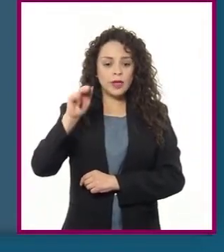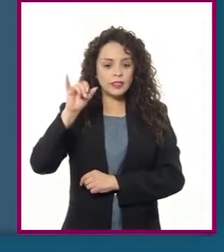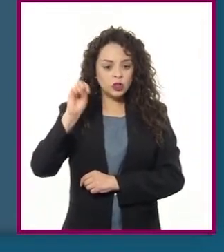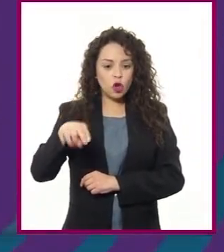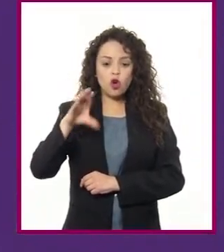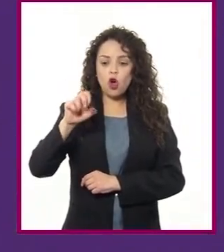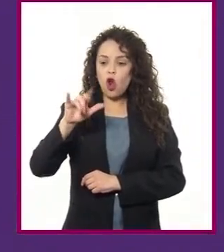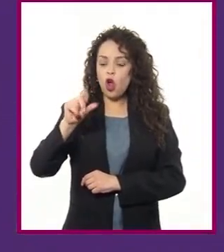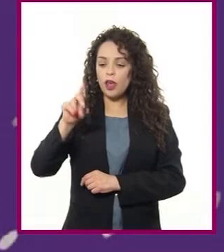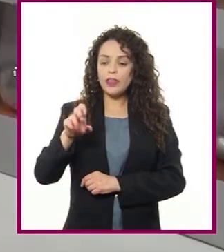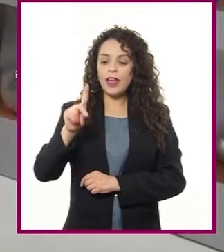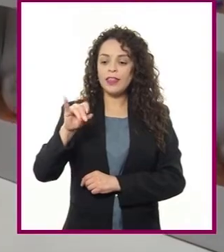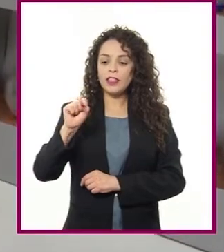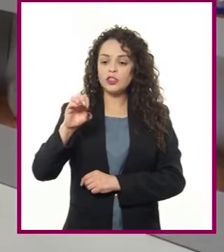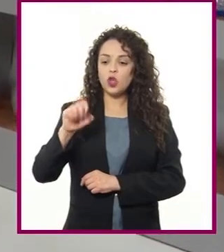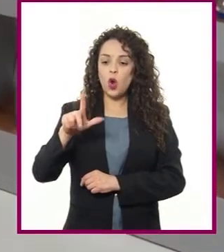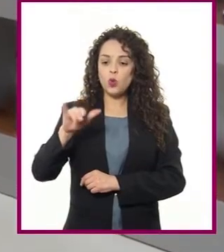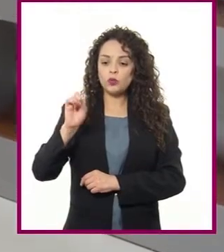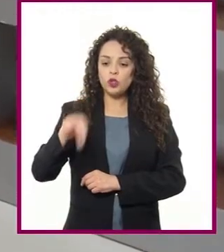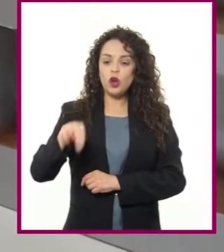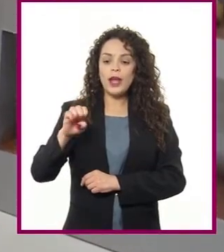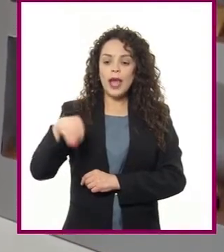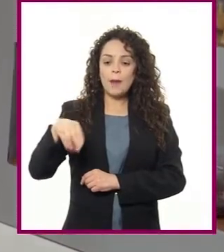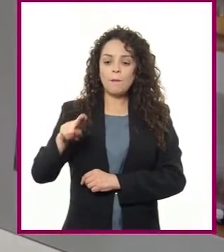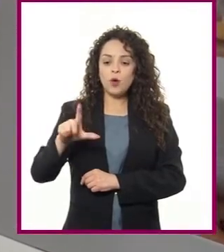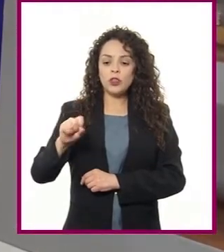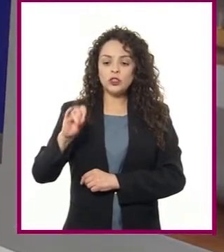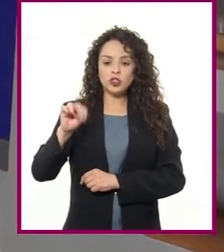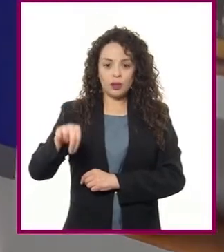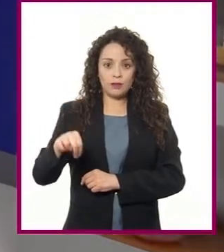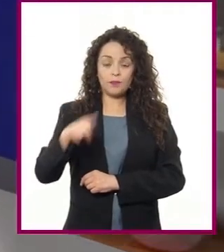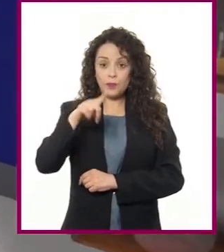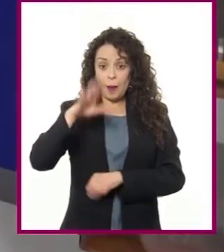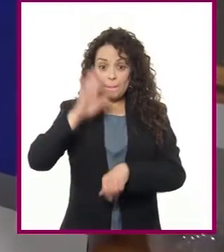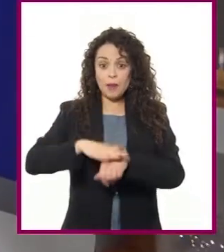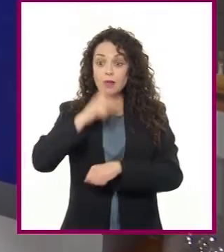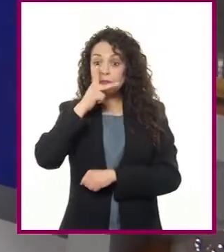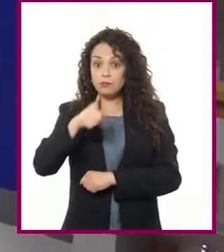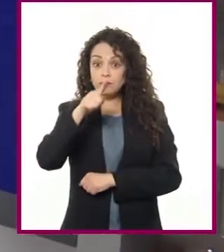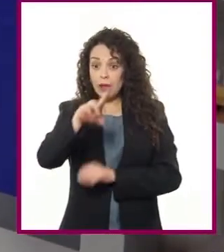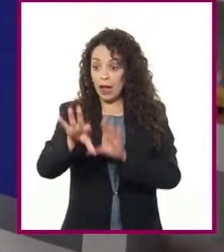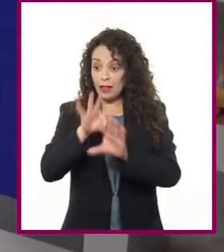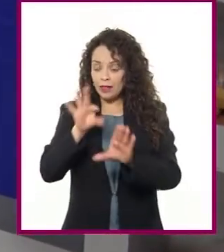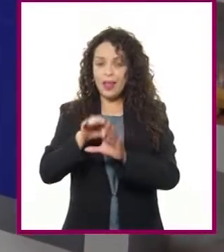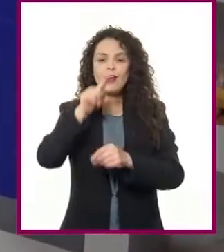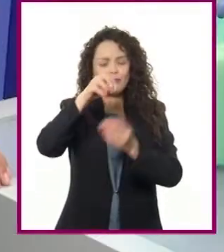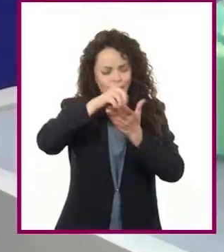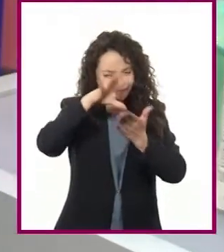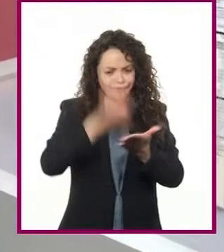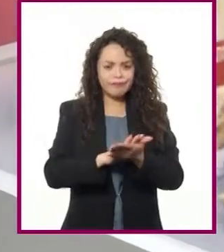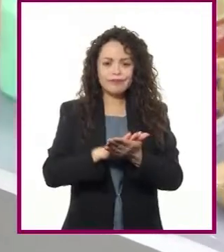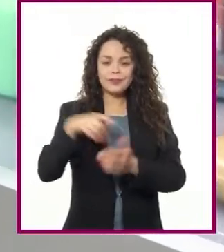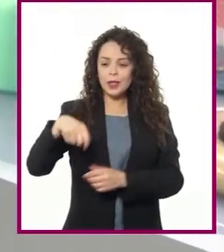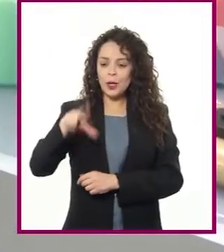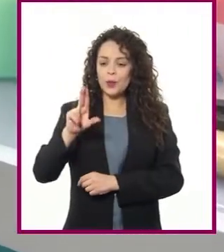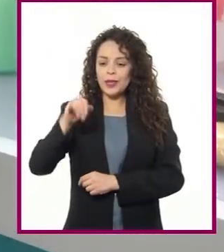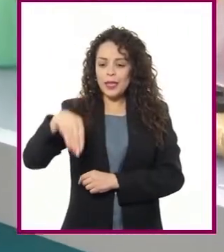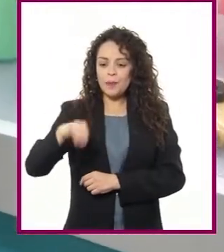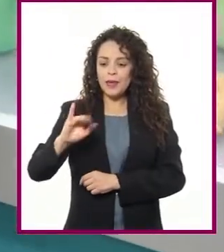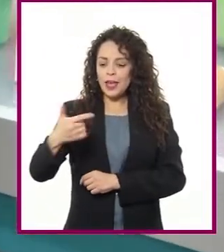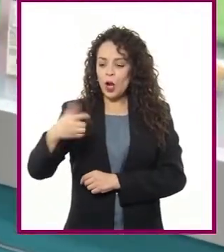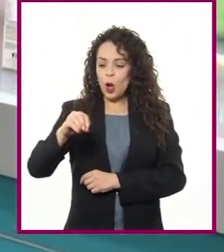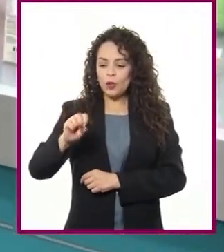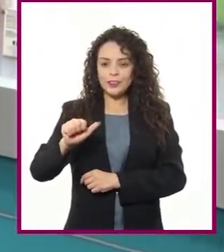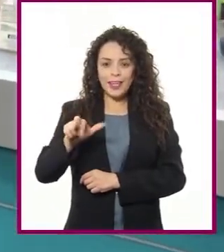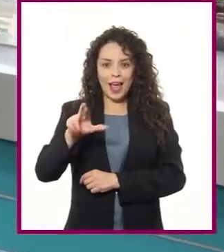disolución y emulsión. Si encuentran más palabras durante la sesión, incorpórenlas en su quimiglosario. A lo largo de la sesión vamos